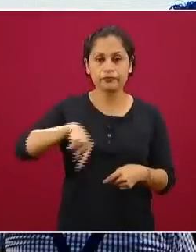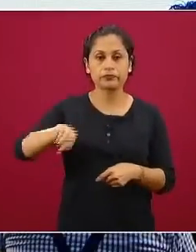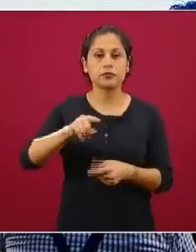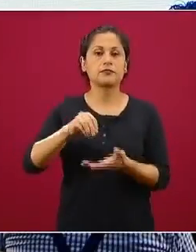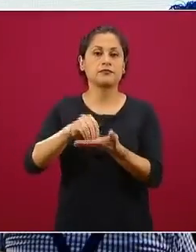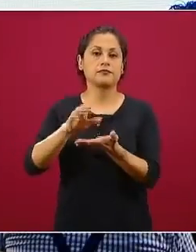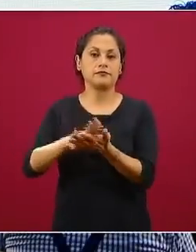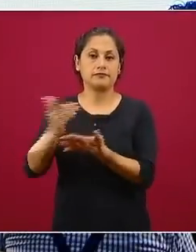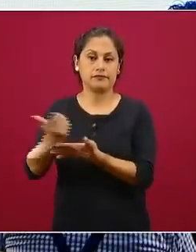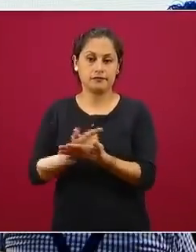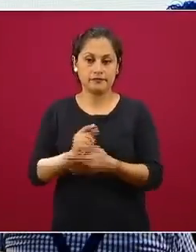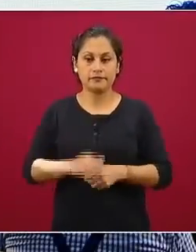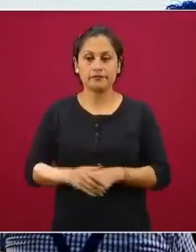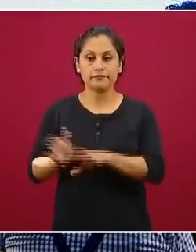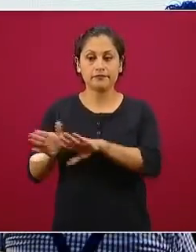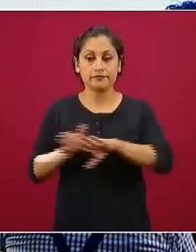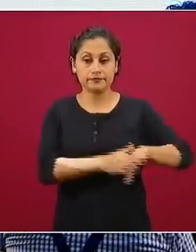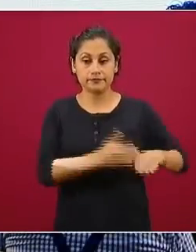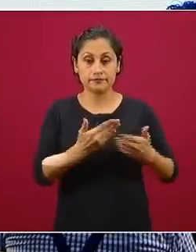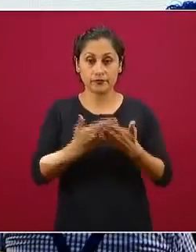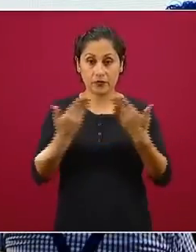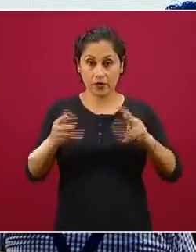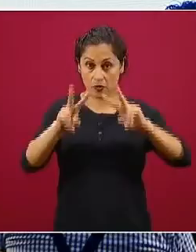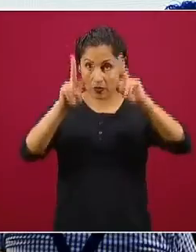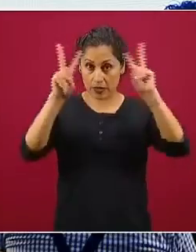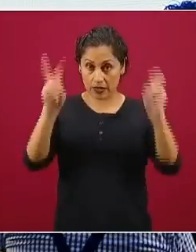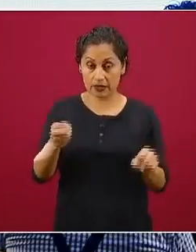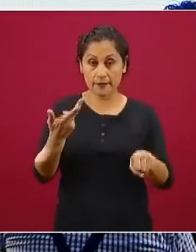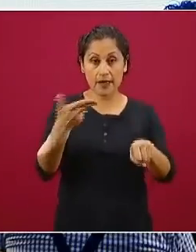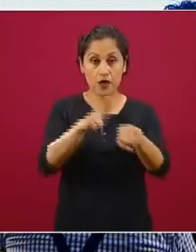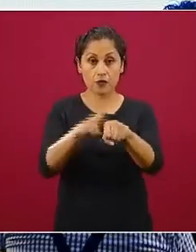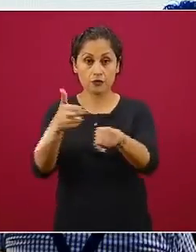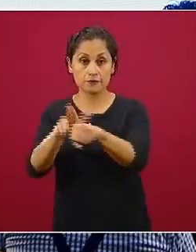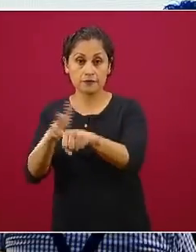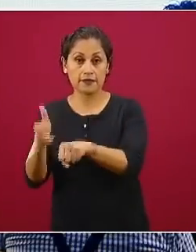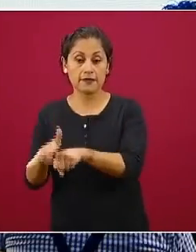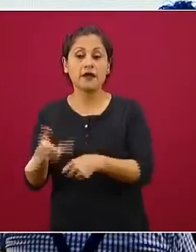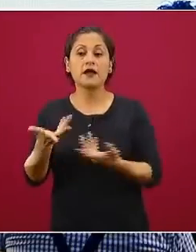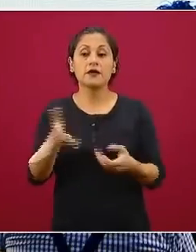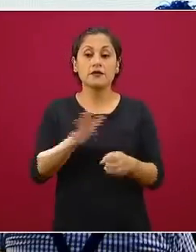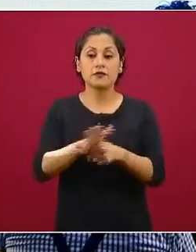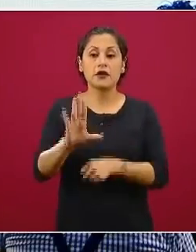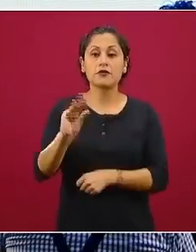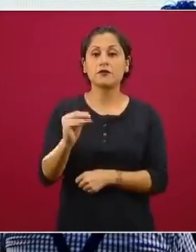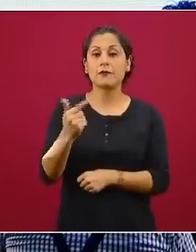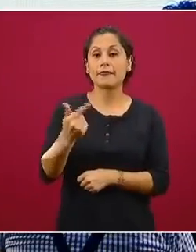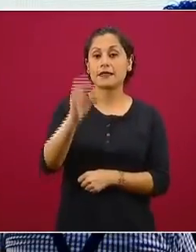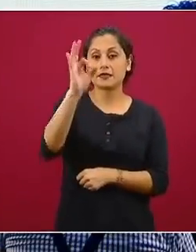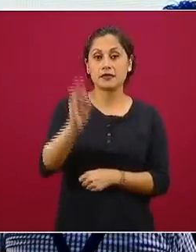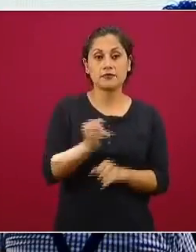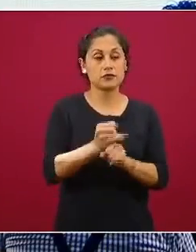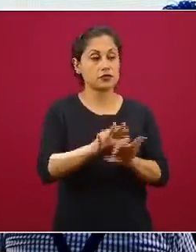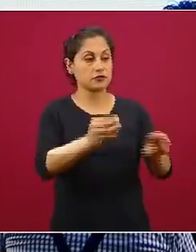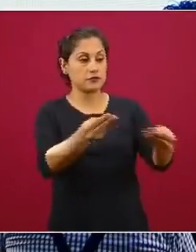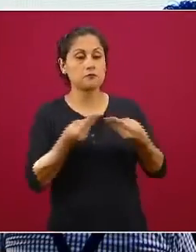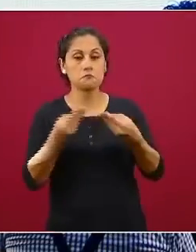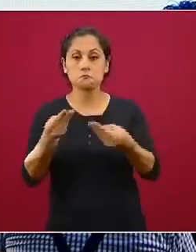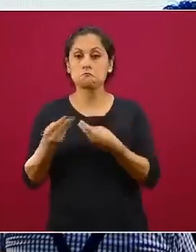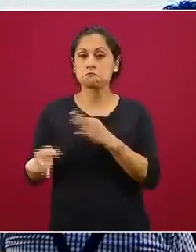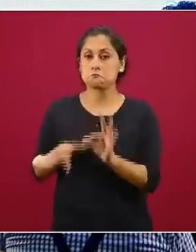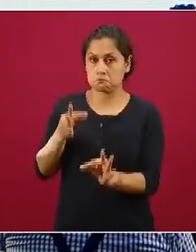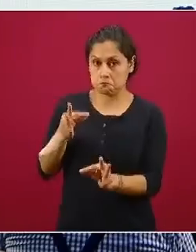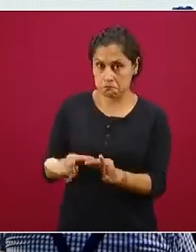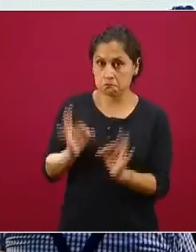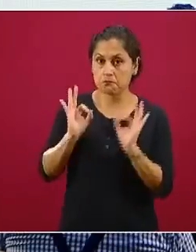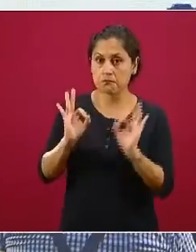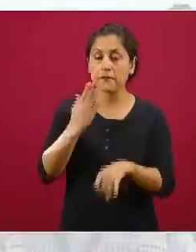componente de ocupación y disponibilidad hospitalaria. 97% la tasa de notificación, muy buena